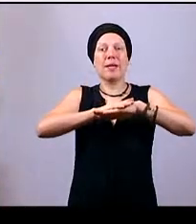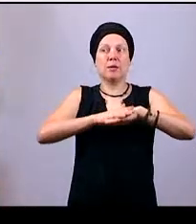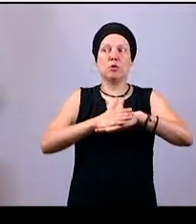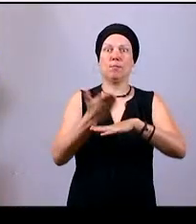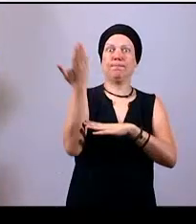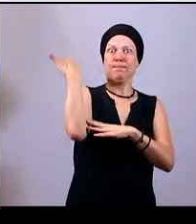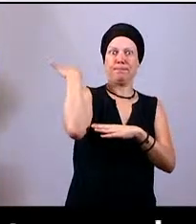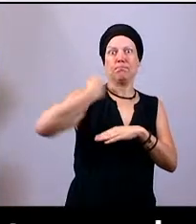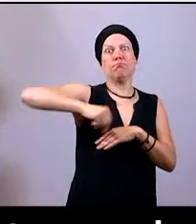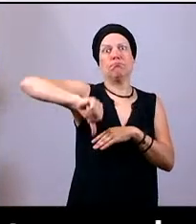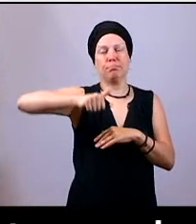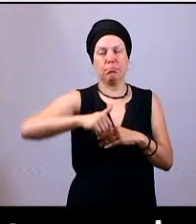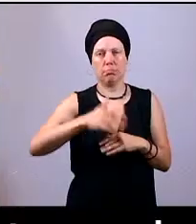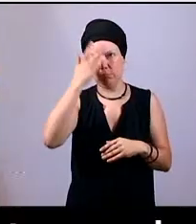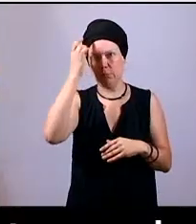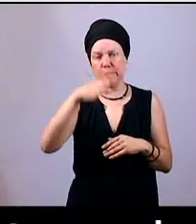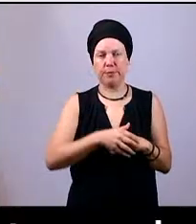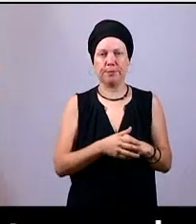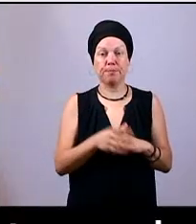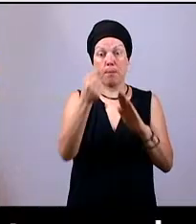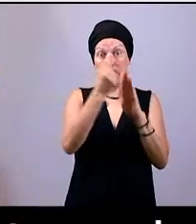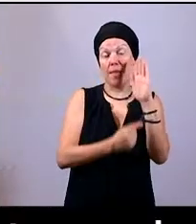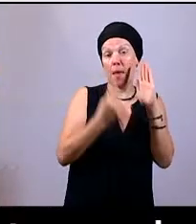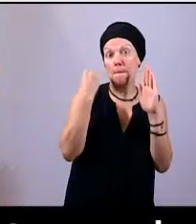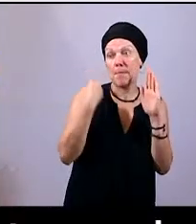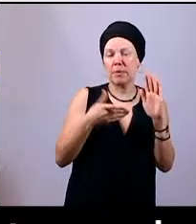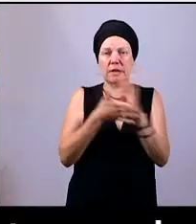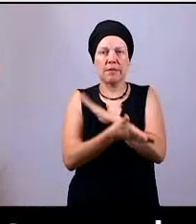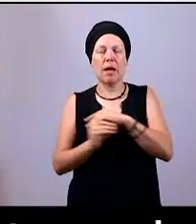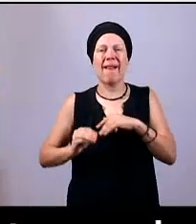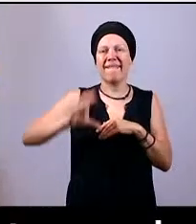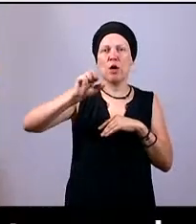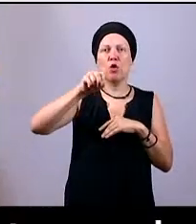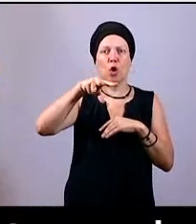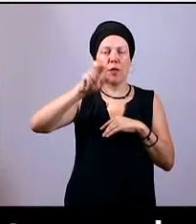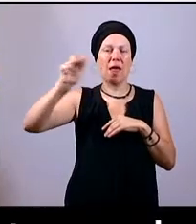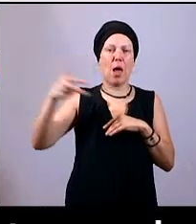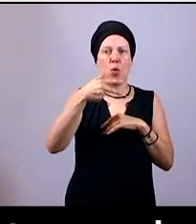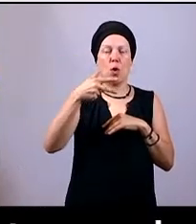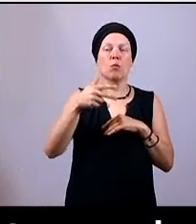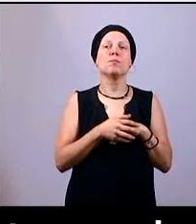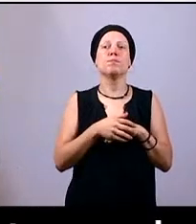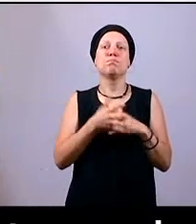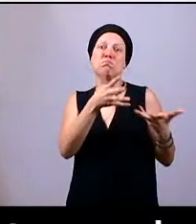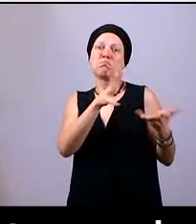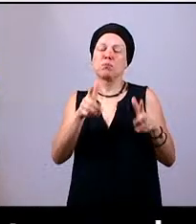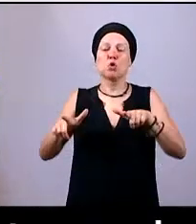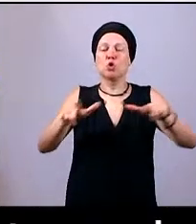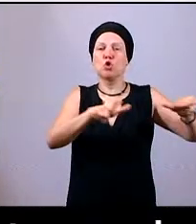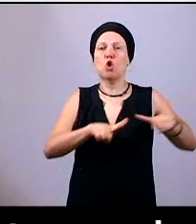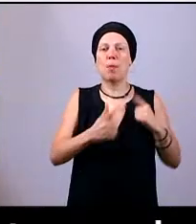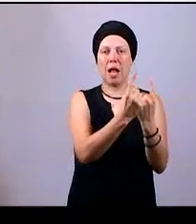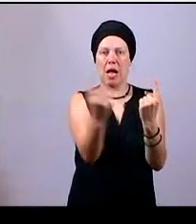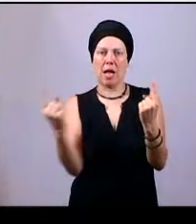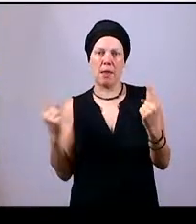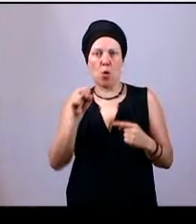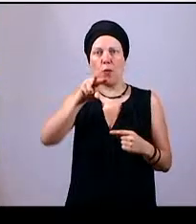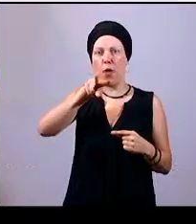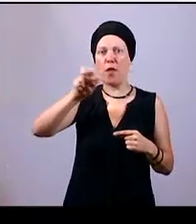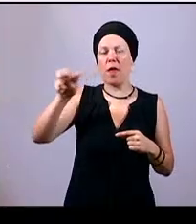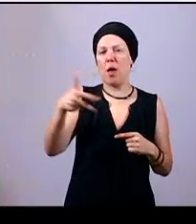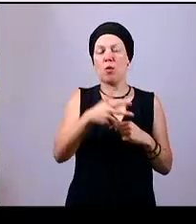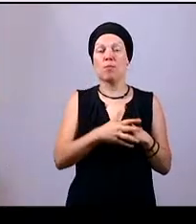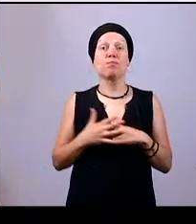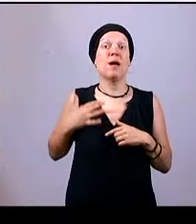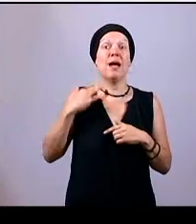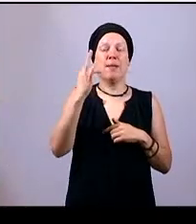martes. Esta medida supone un aumento de 12 euros como media en la nómina de los trabajadores.